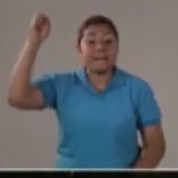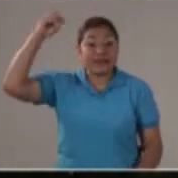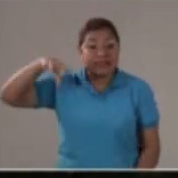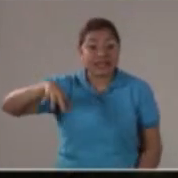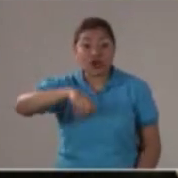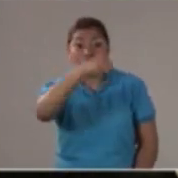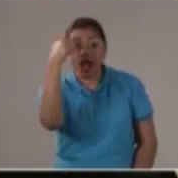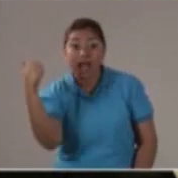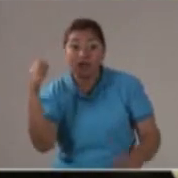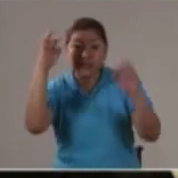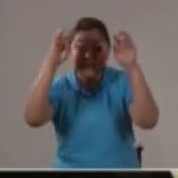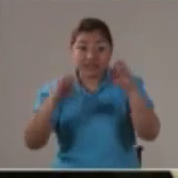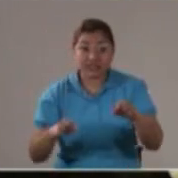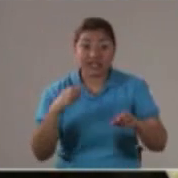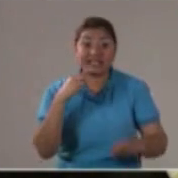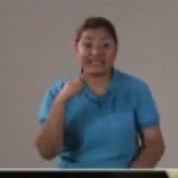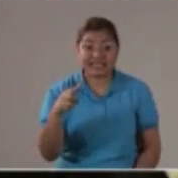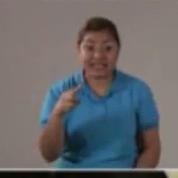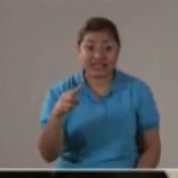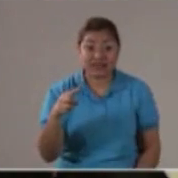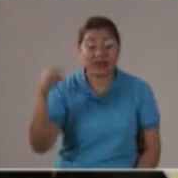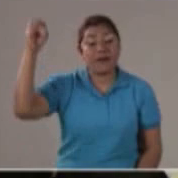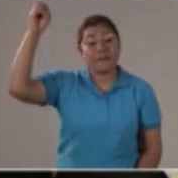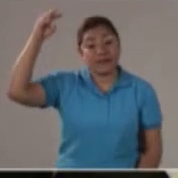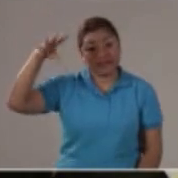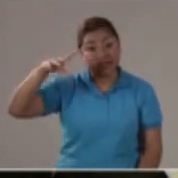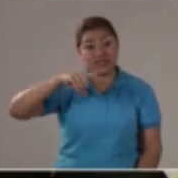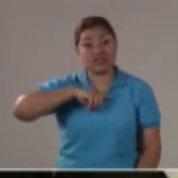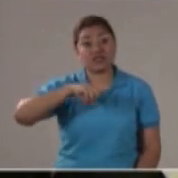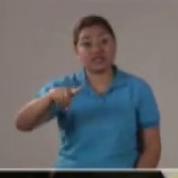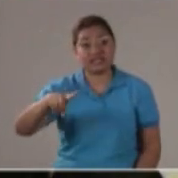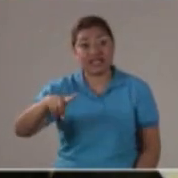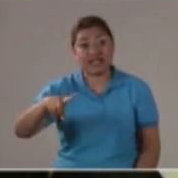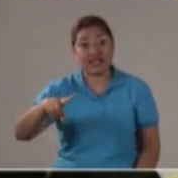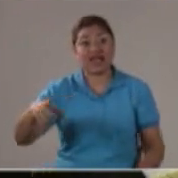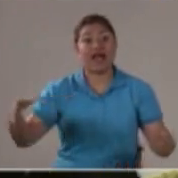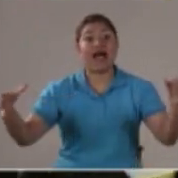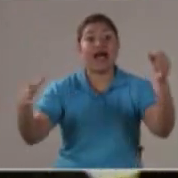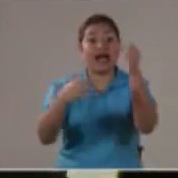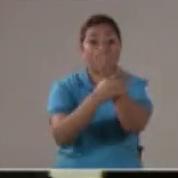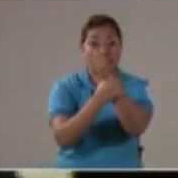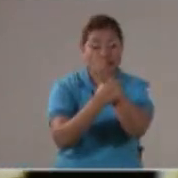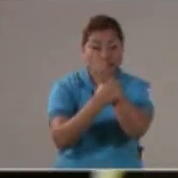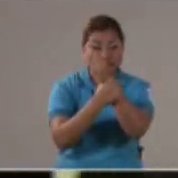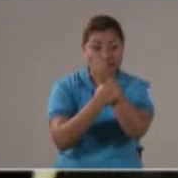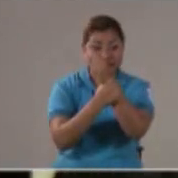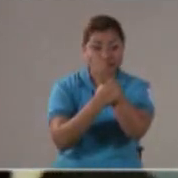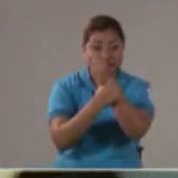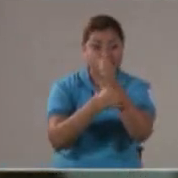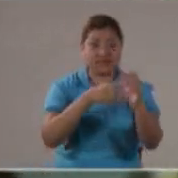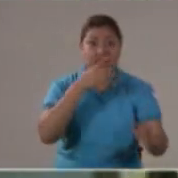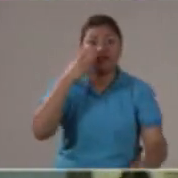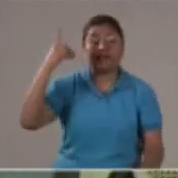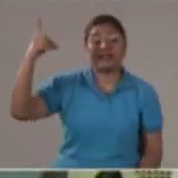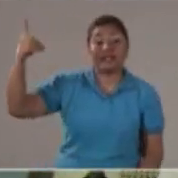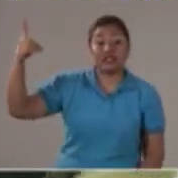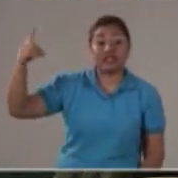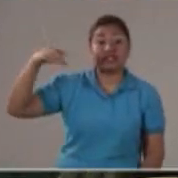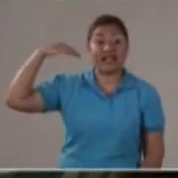diciendo. Bendito sea Abraham. No se me van a ir. del Dios Altísimo. Lee, Jorgito.